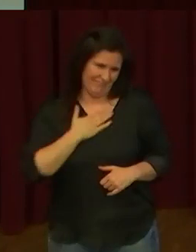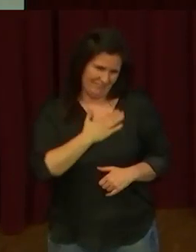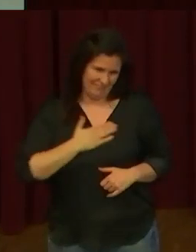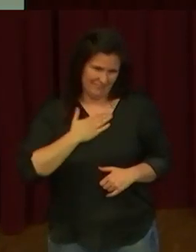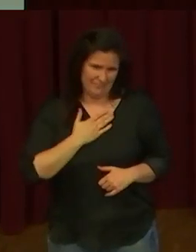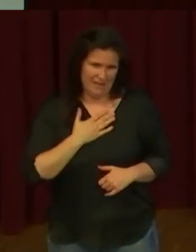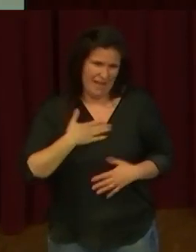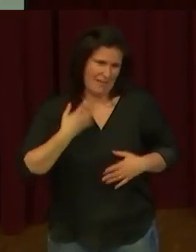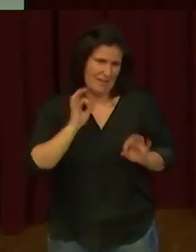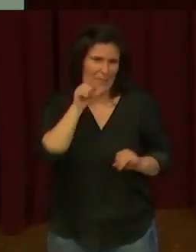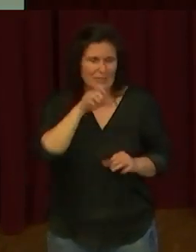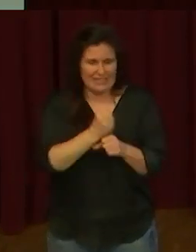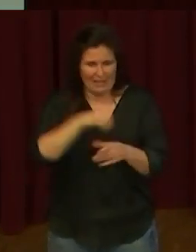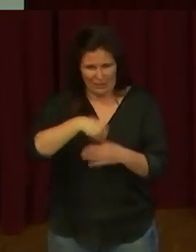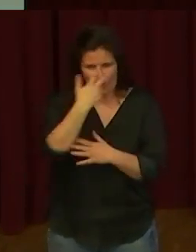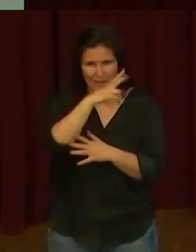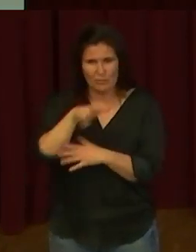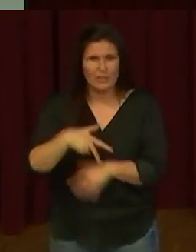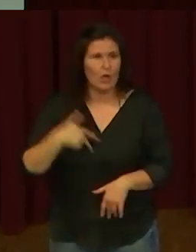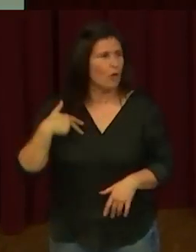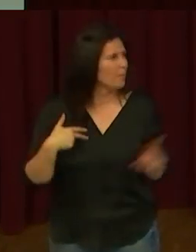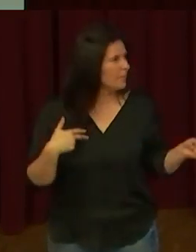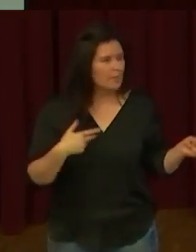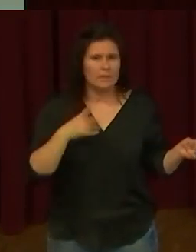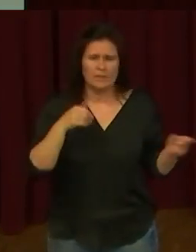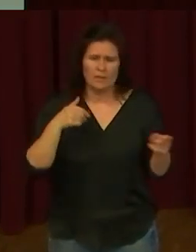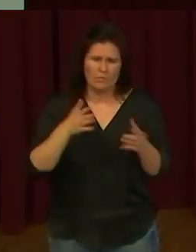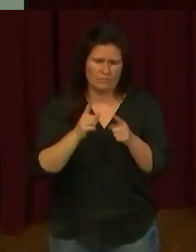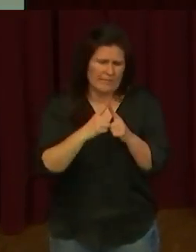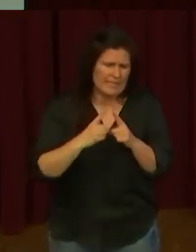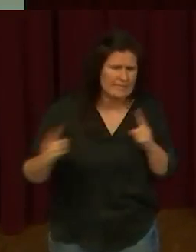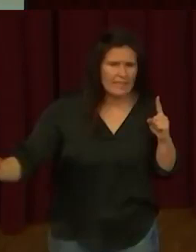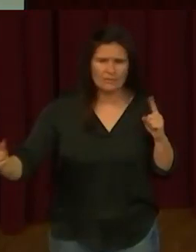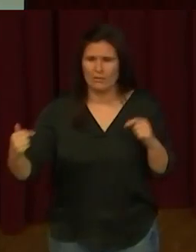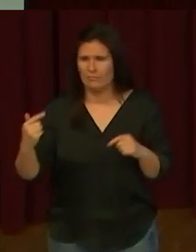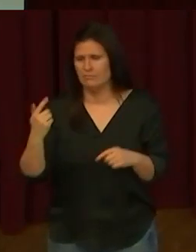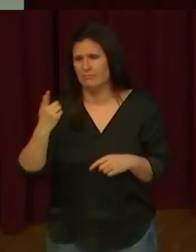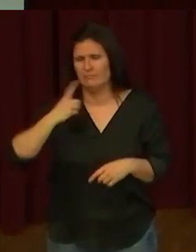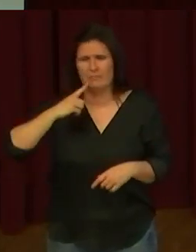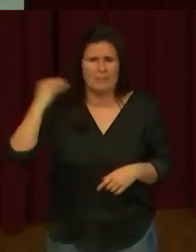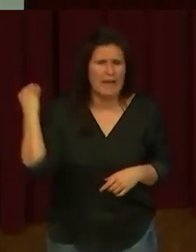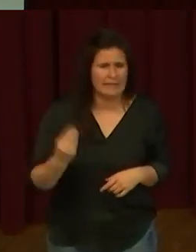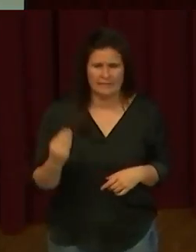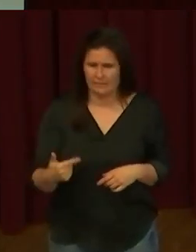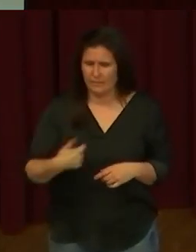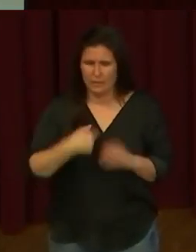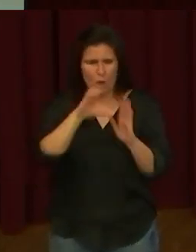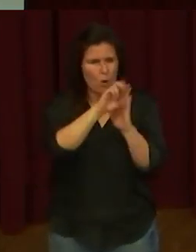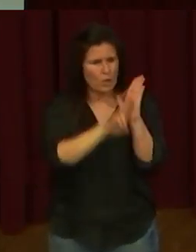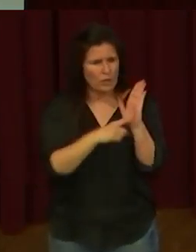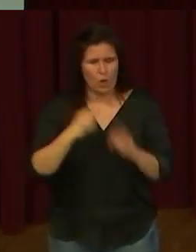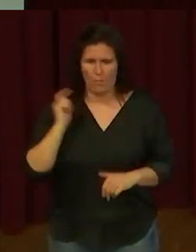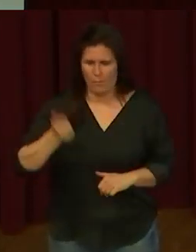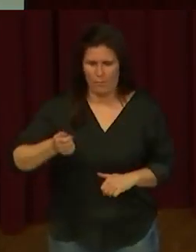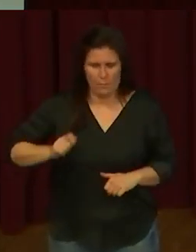para alguien del museo tiene un extenso y magnífico currículum profesional de que brevemente del que brevemente